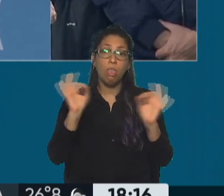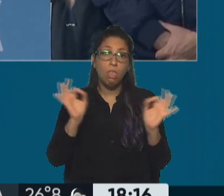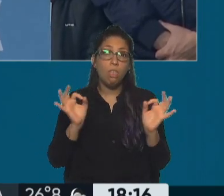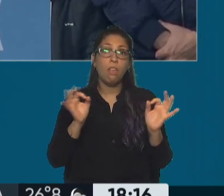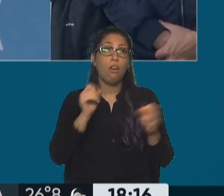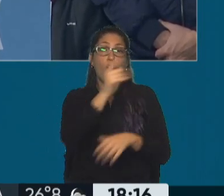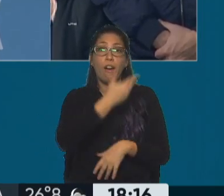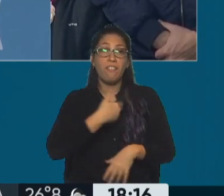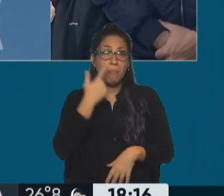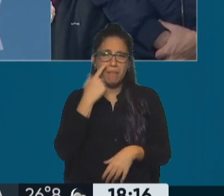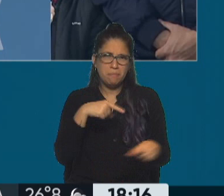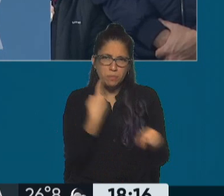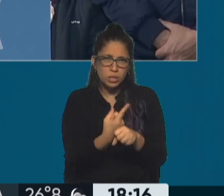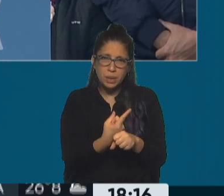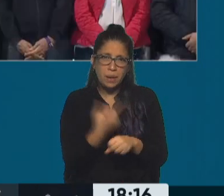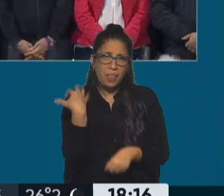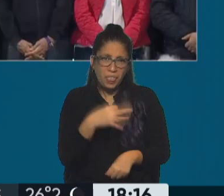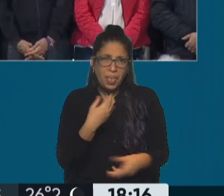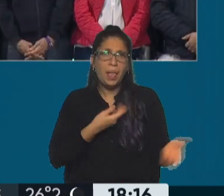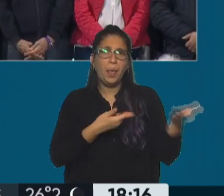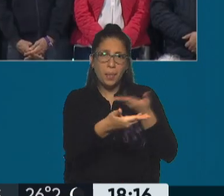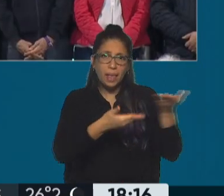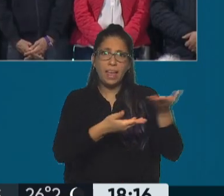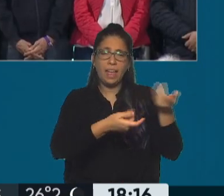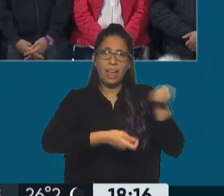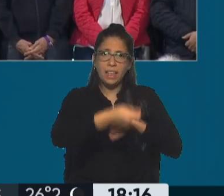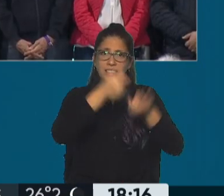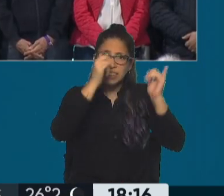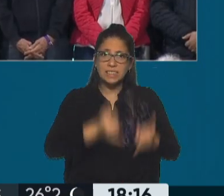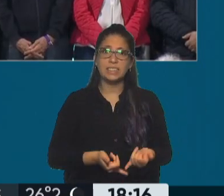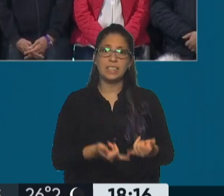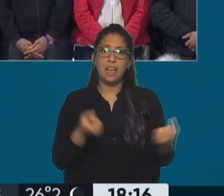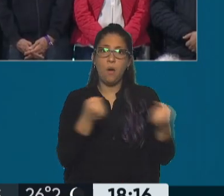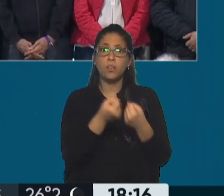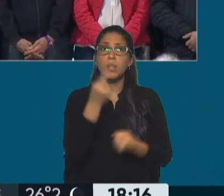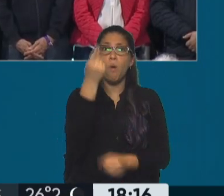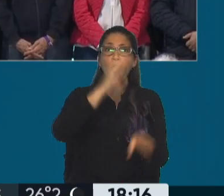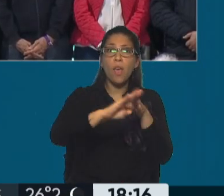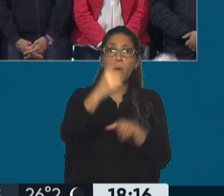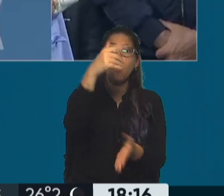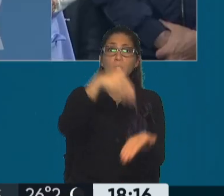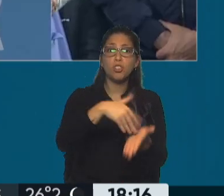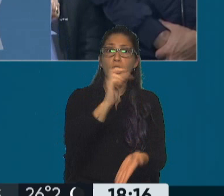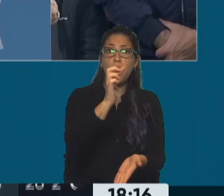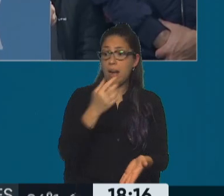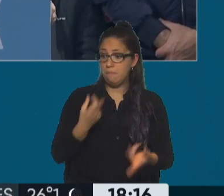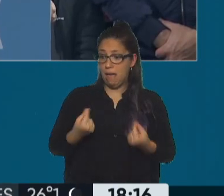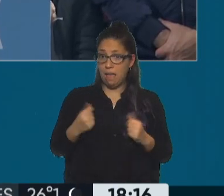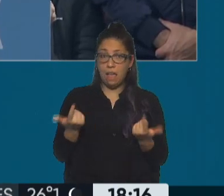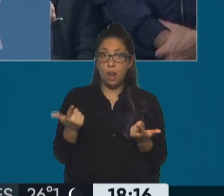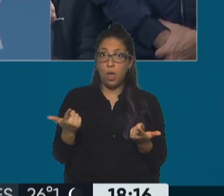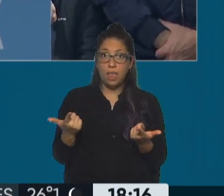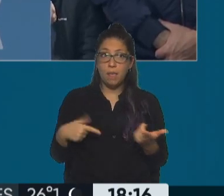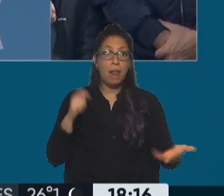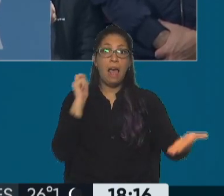fondo es imposible. Absolutamente imposible, como si yo te digo, vos debés $1 millón, está bien, no tengo para pagarlo. Por lo